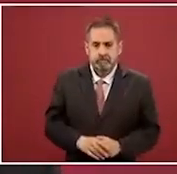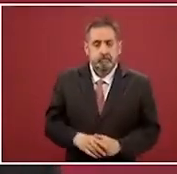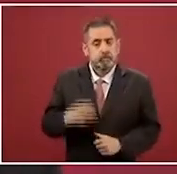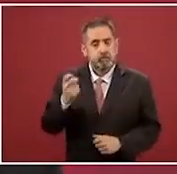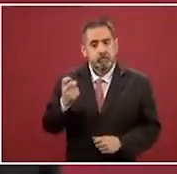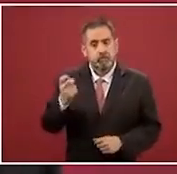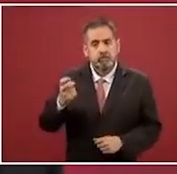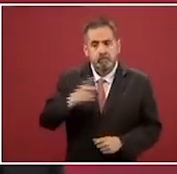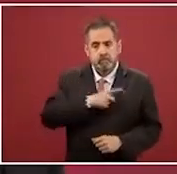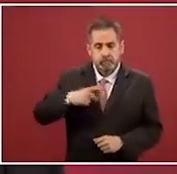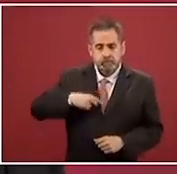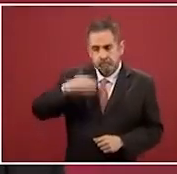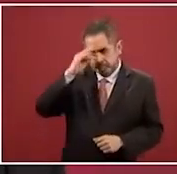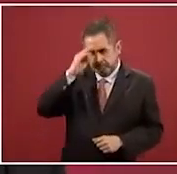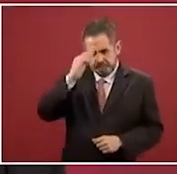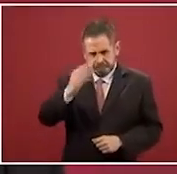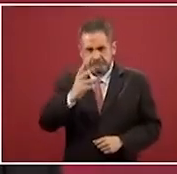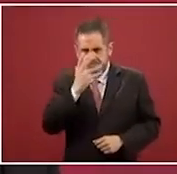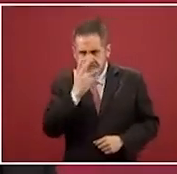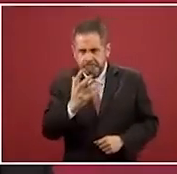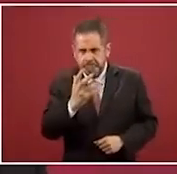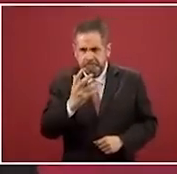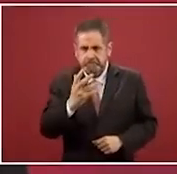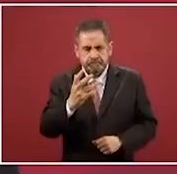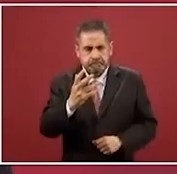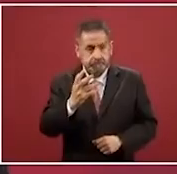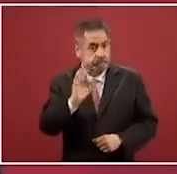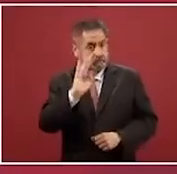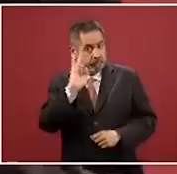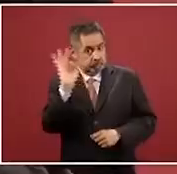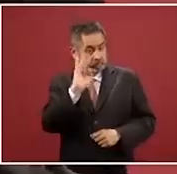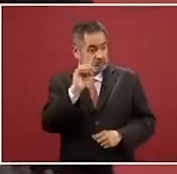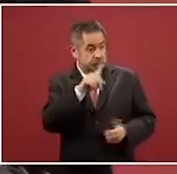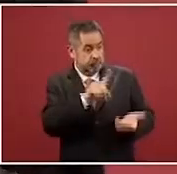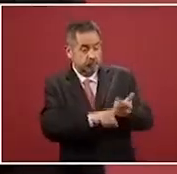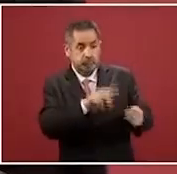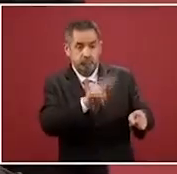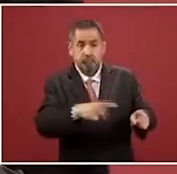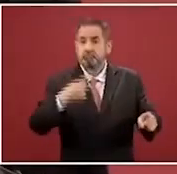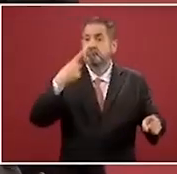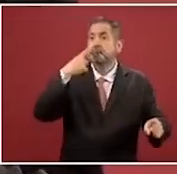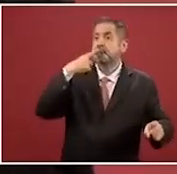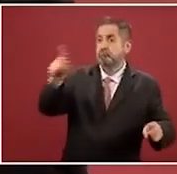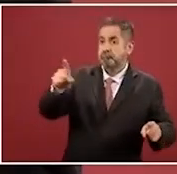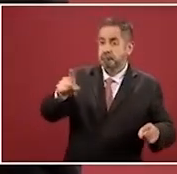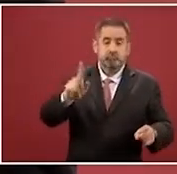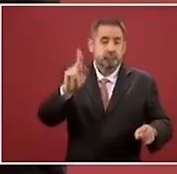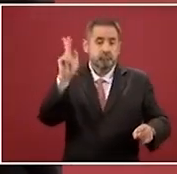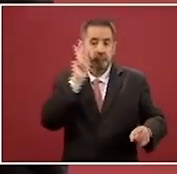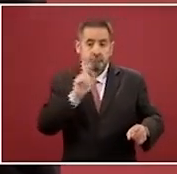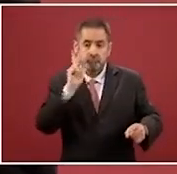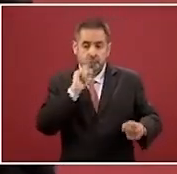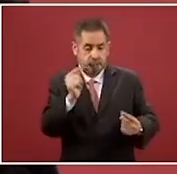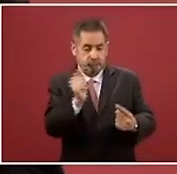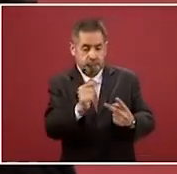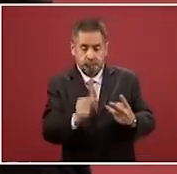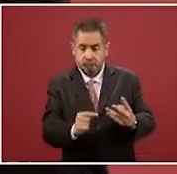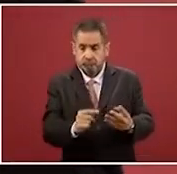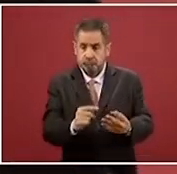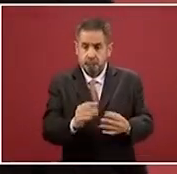Entonces hay que ser serios. Si hay una denuncia y hay pruebas de que un